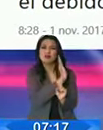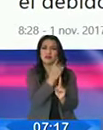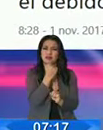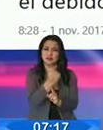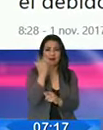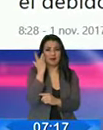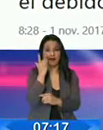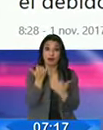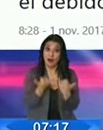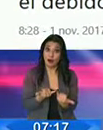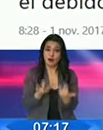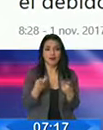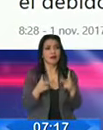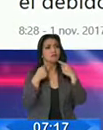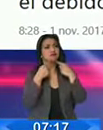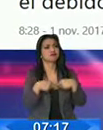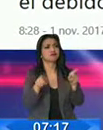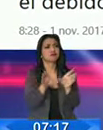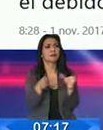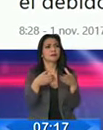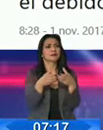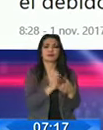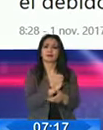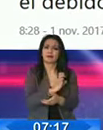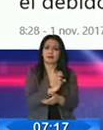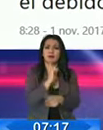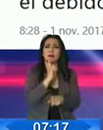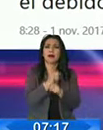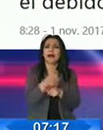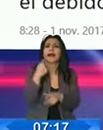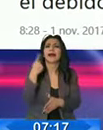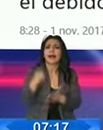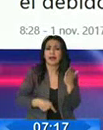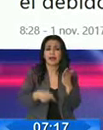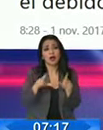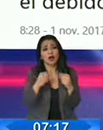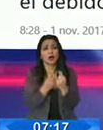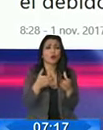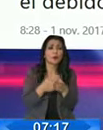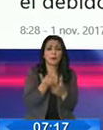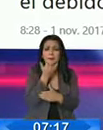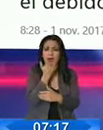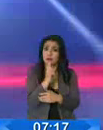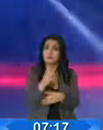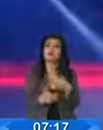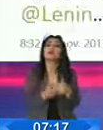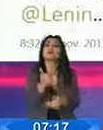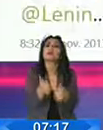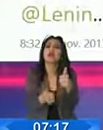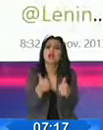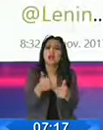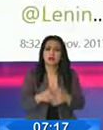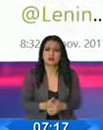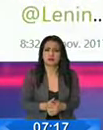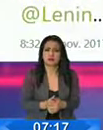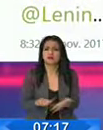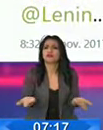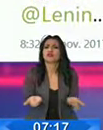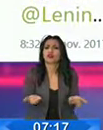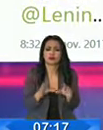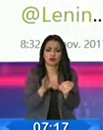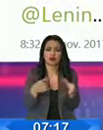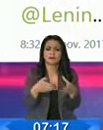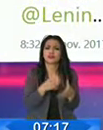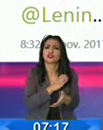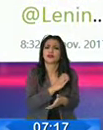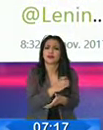ahora sí se invoca la callada comisión de ética para santificar acto ilegal y el debido proceso. ¿Y dónde estaba la tan callada comisión de